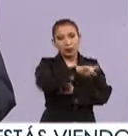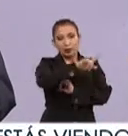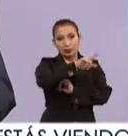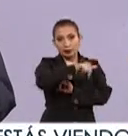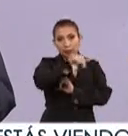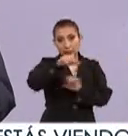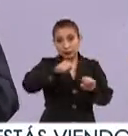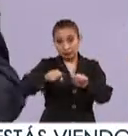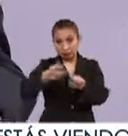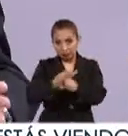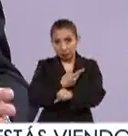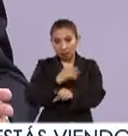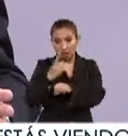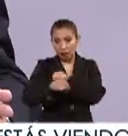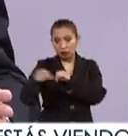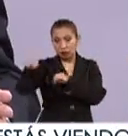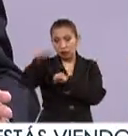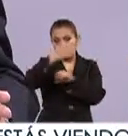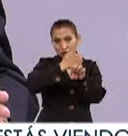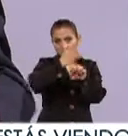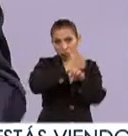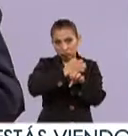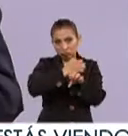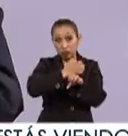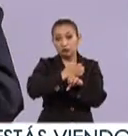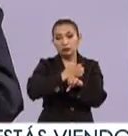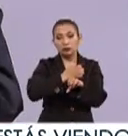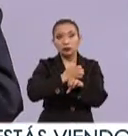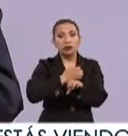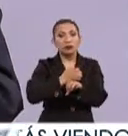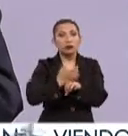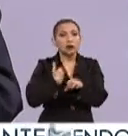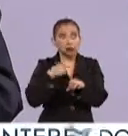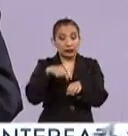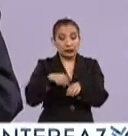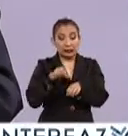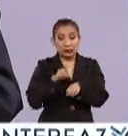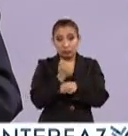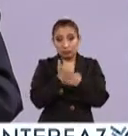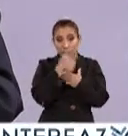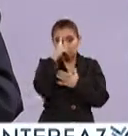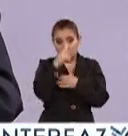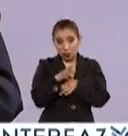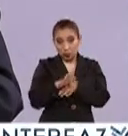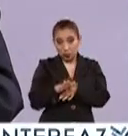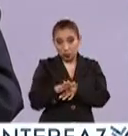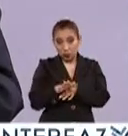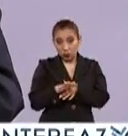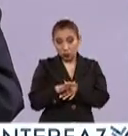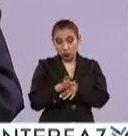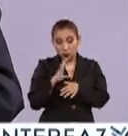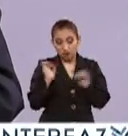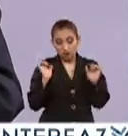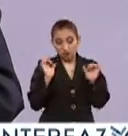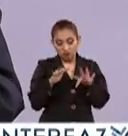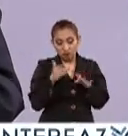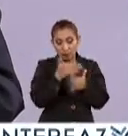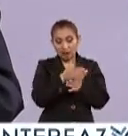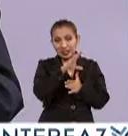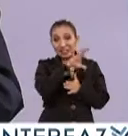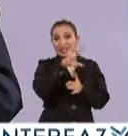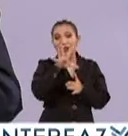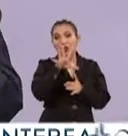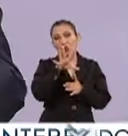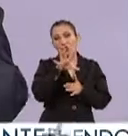este sismo pues, afectó varios estados de la República, ¿no? Entonces, también aquí en el DF, en la Ciudad de México, asistimos al